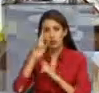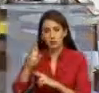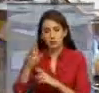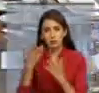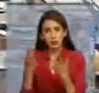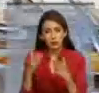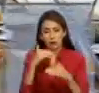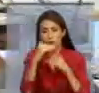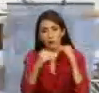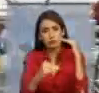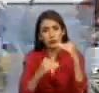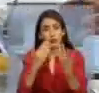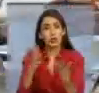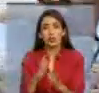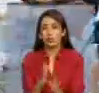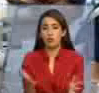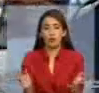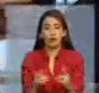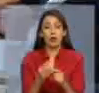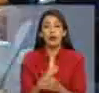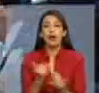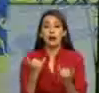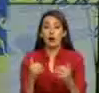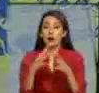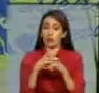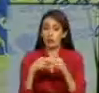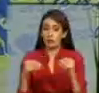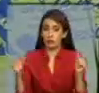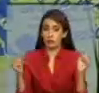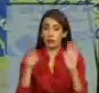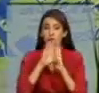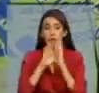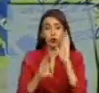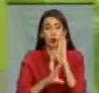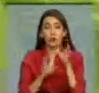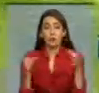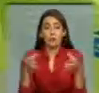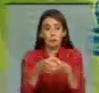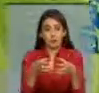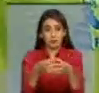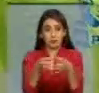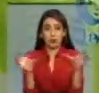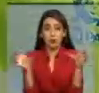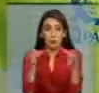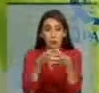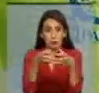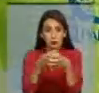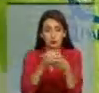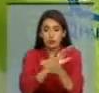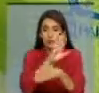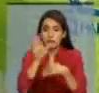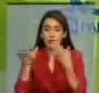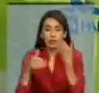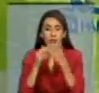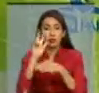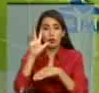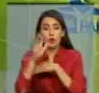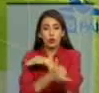que la instancia en la que se debería resolver este particular es la Convención Nacional. Se ha violentado por una